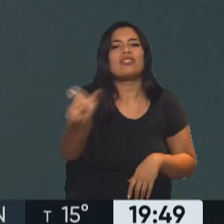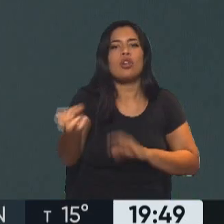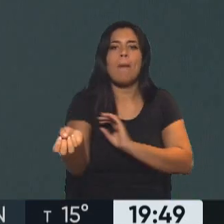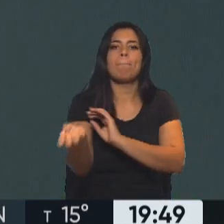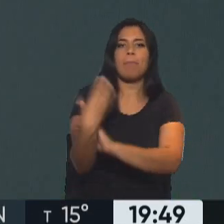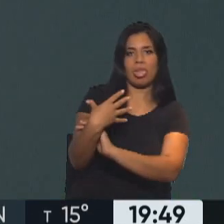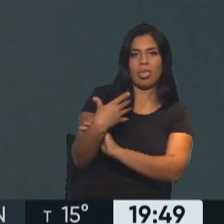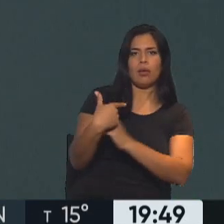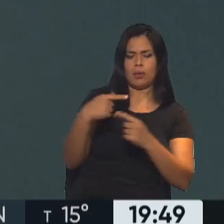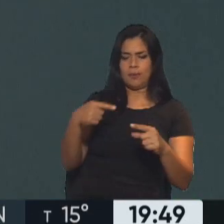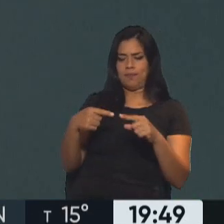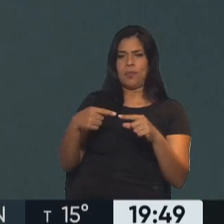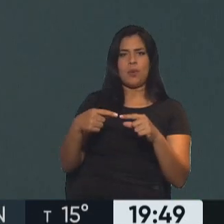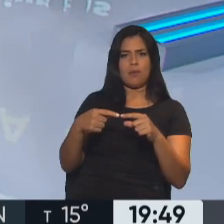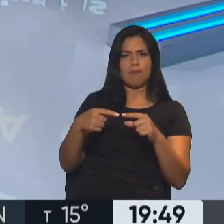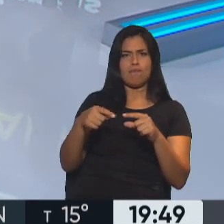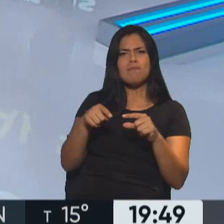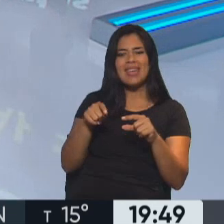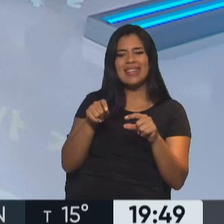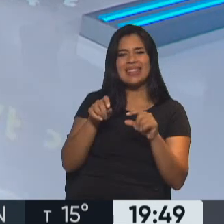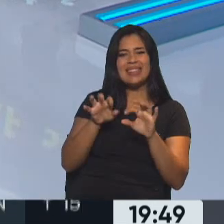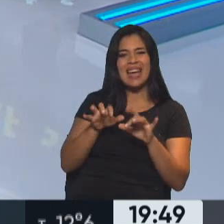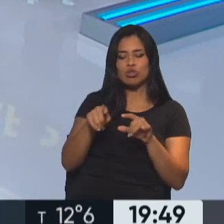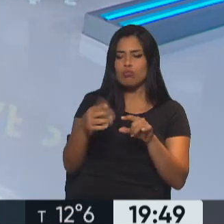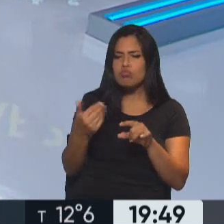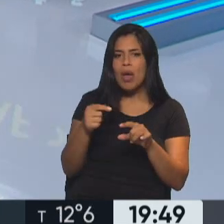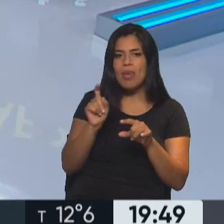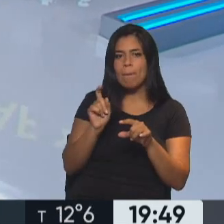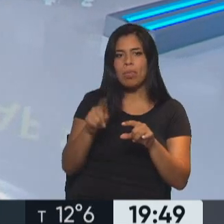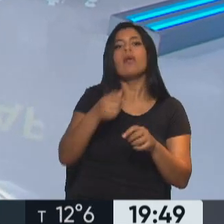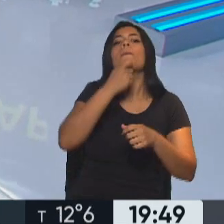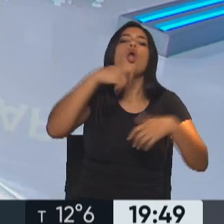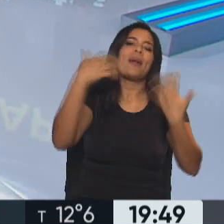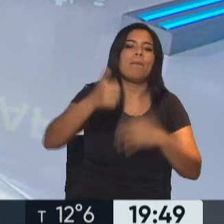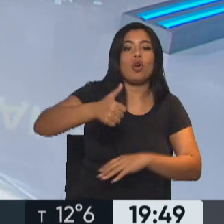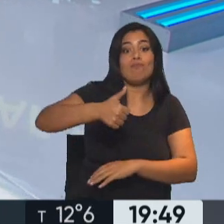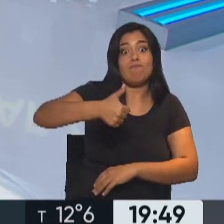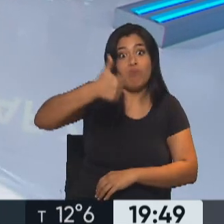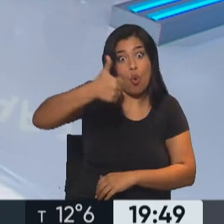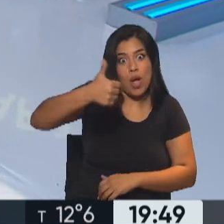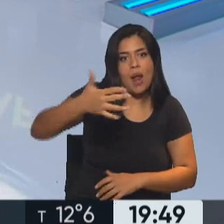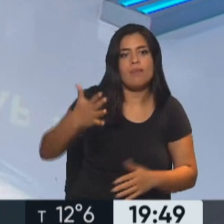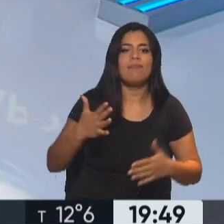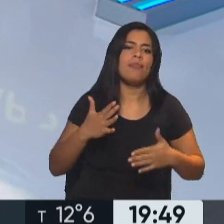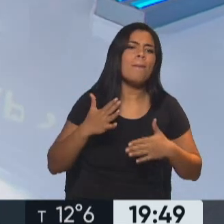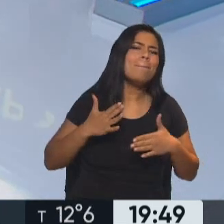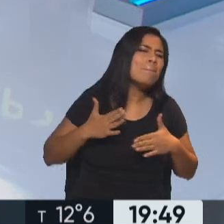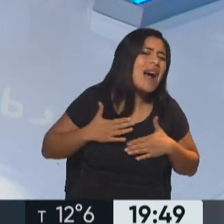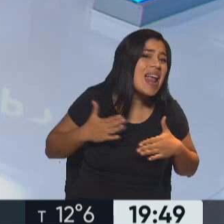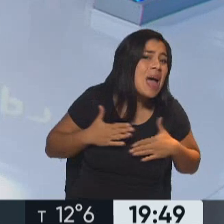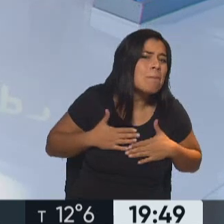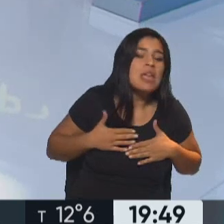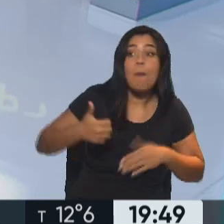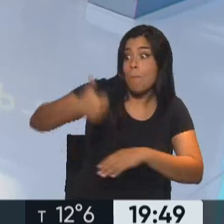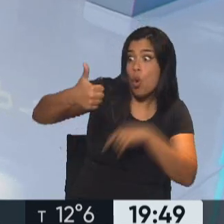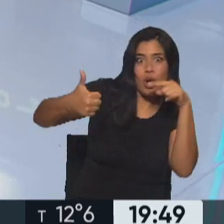algunas reacciones. Y esto es nuevo, por ejemplo... Pulgar hacia arriba, yo no lo recomiendo, para mí es mala onda el pulgar. Epa, hacia arriba,